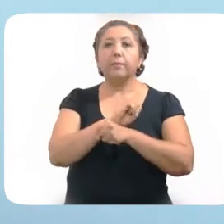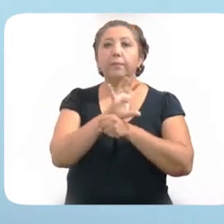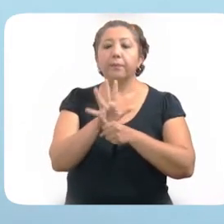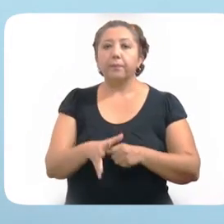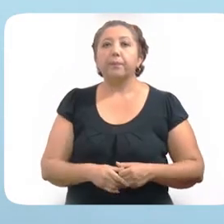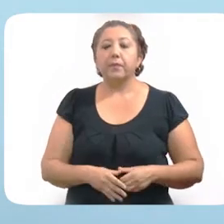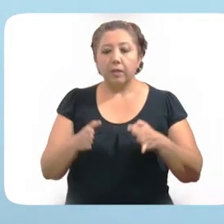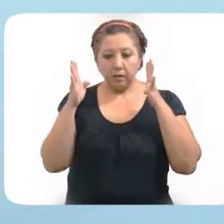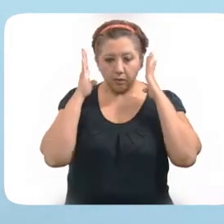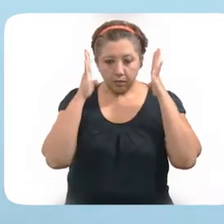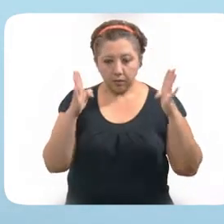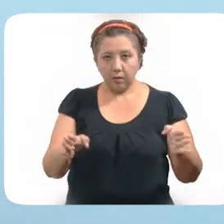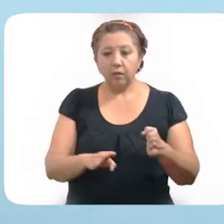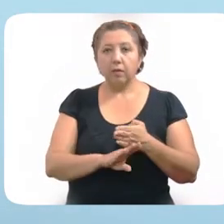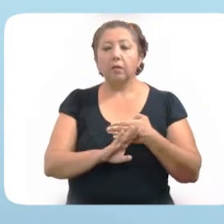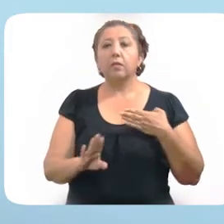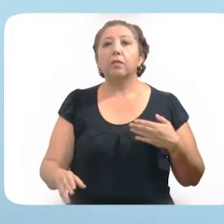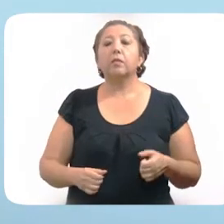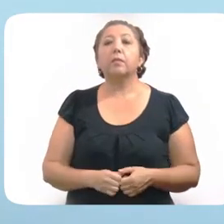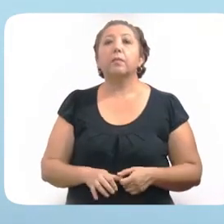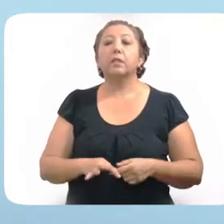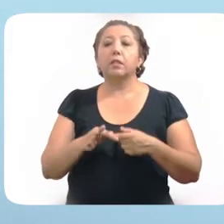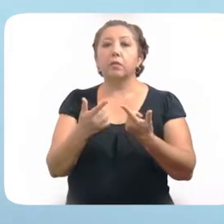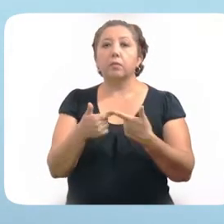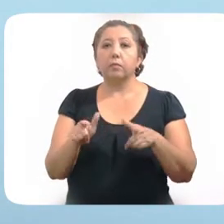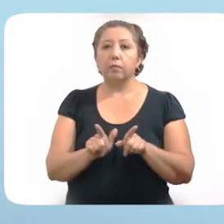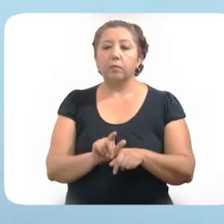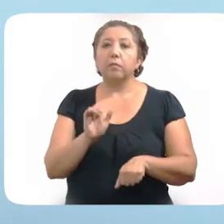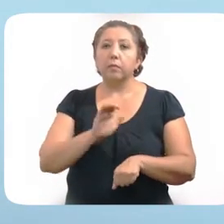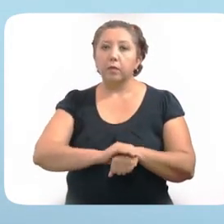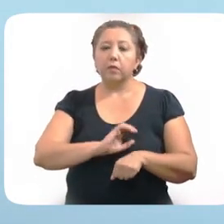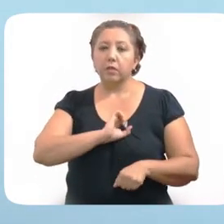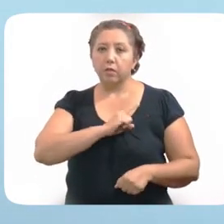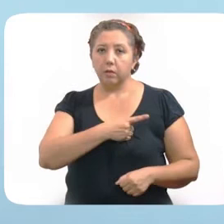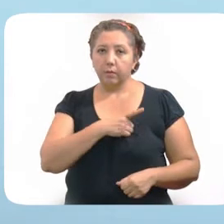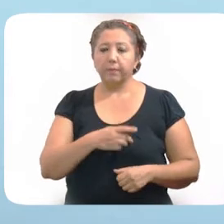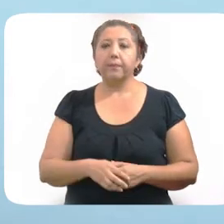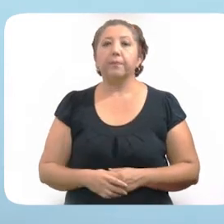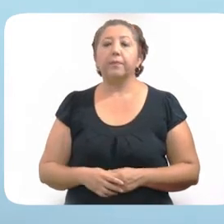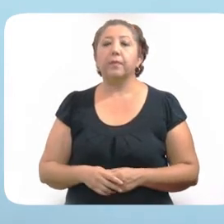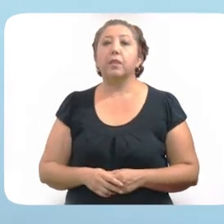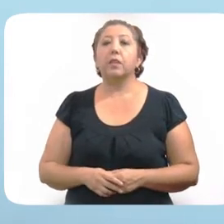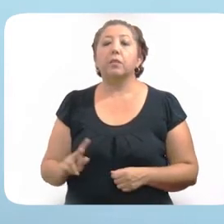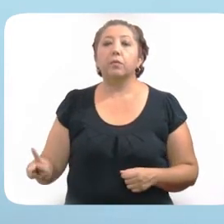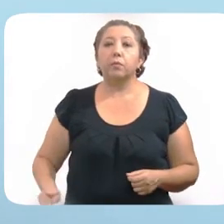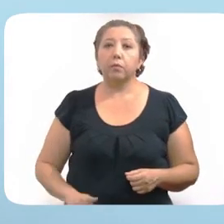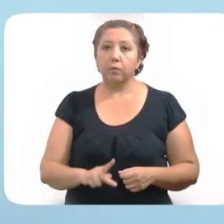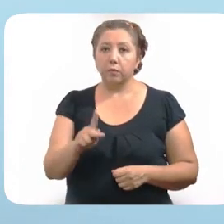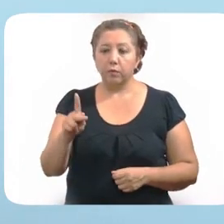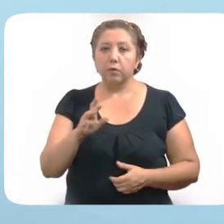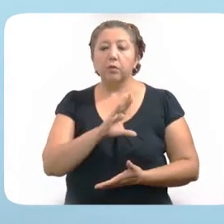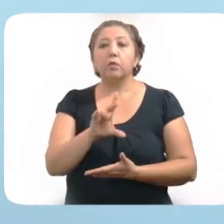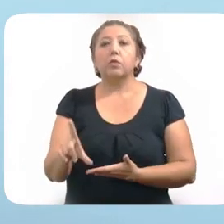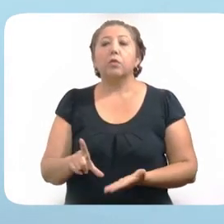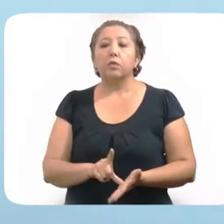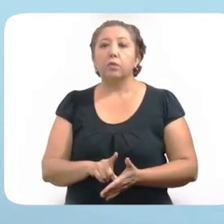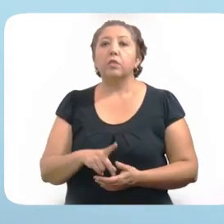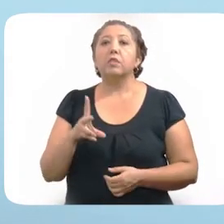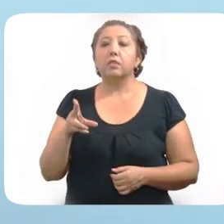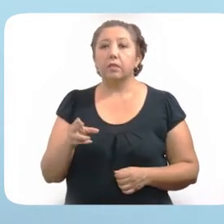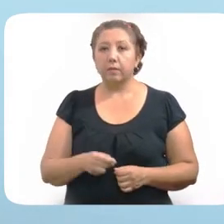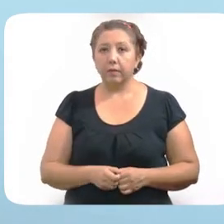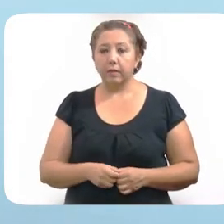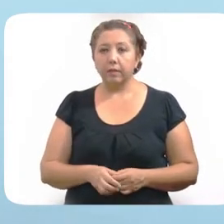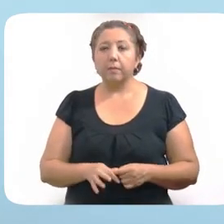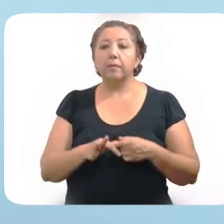coronavirus, focalizando la prevención con la presencia de brigadas de amigos de la salud en los municipios, colonias y